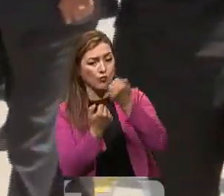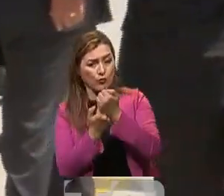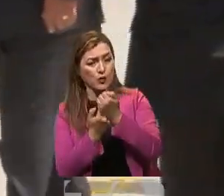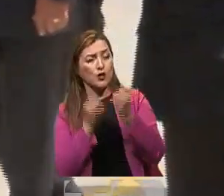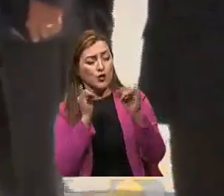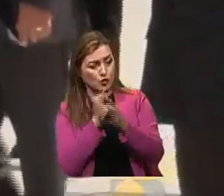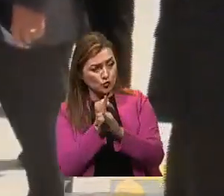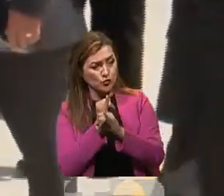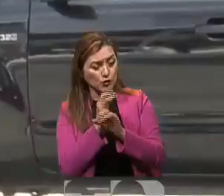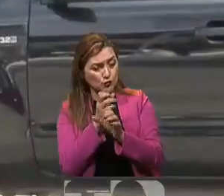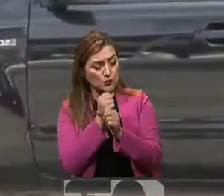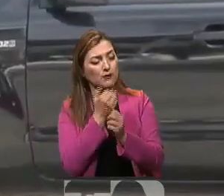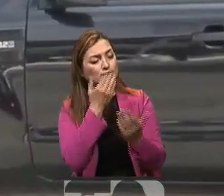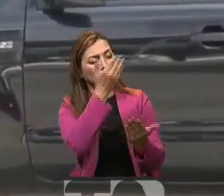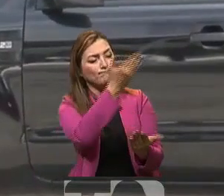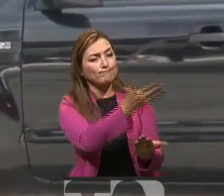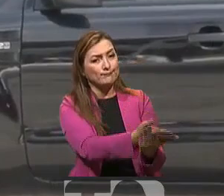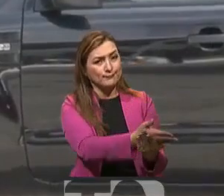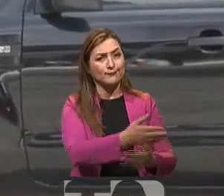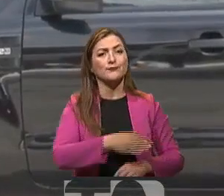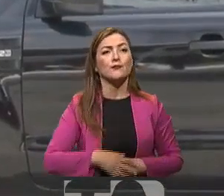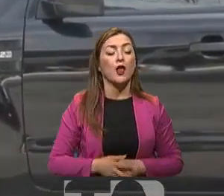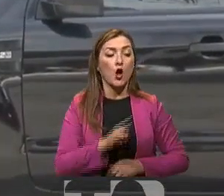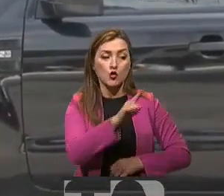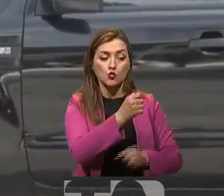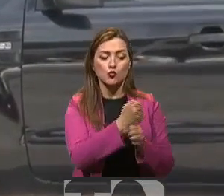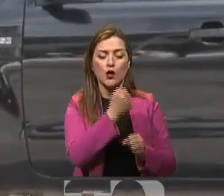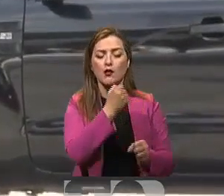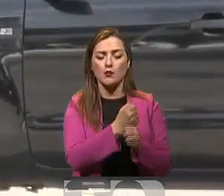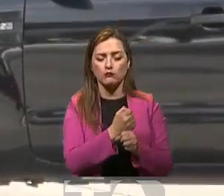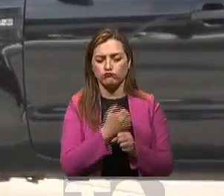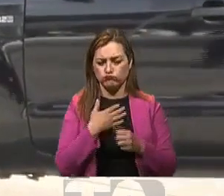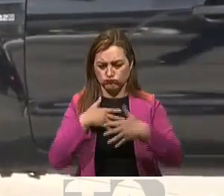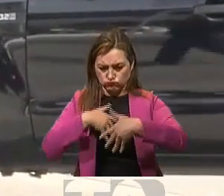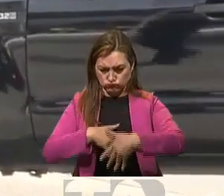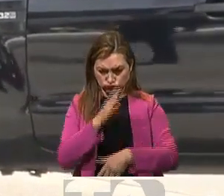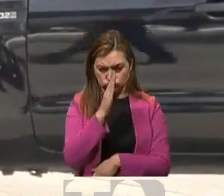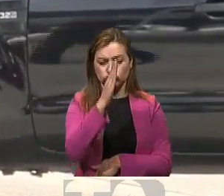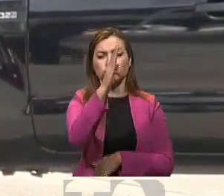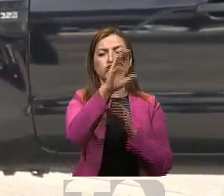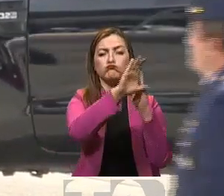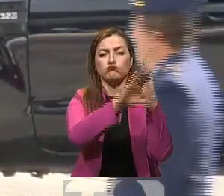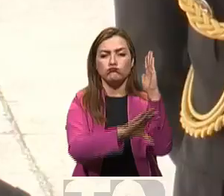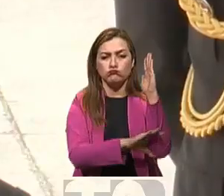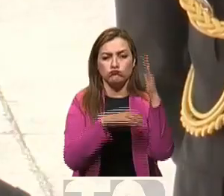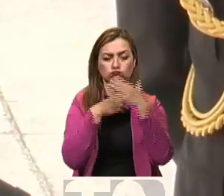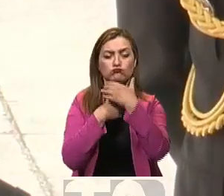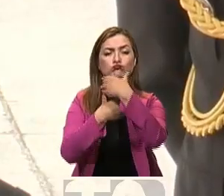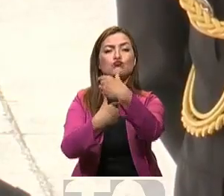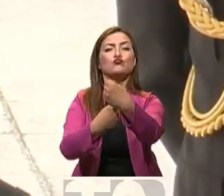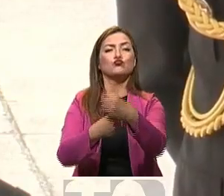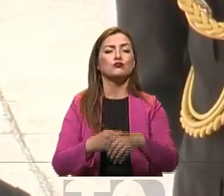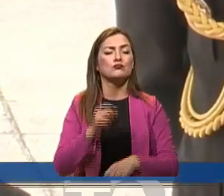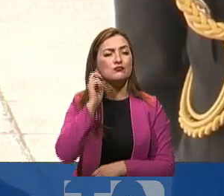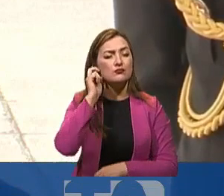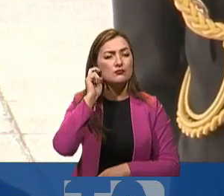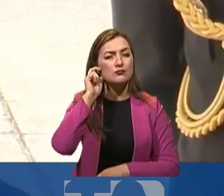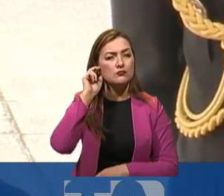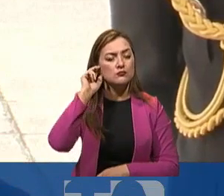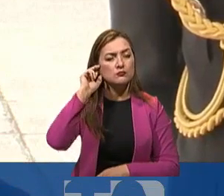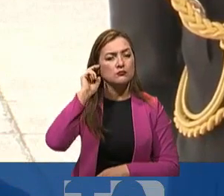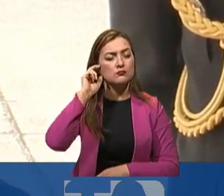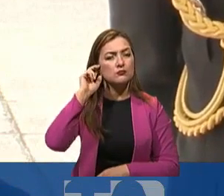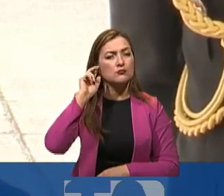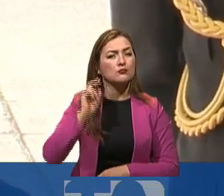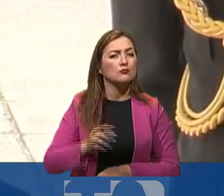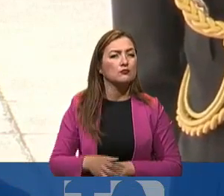las instituciones de seguridad y señaló que su trabajo estará enmarcado en lo que dice la Constitución. Oportunidades como